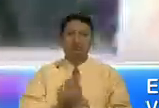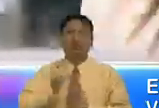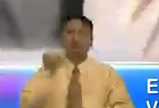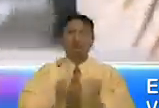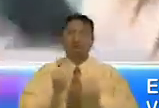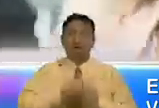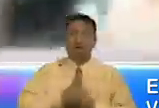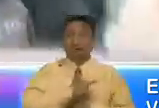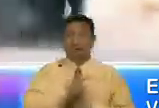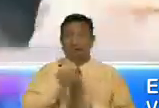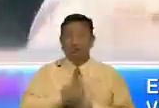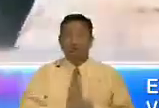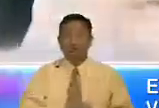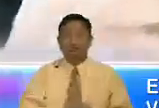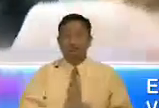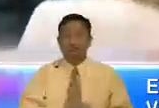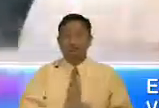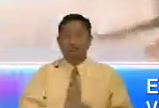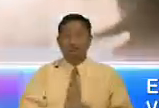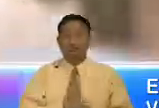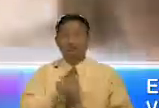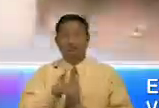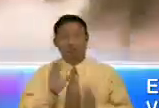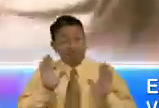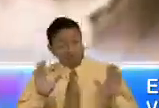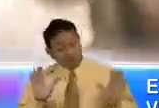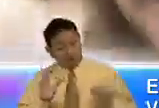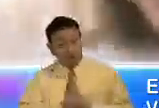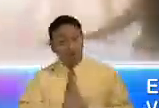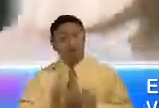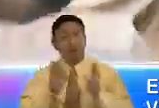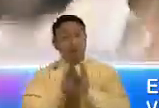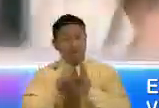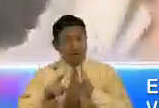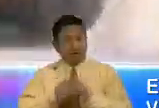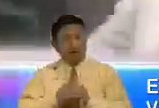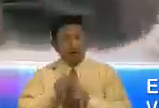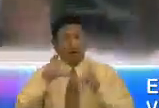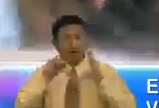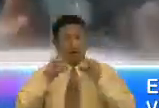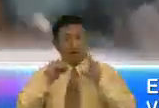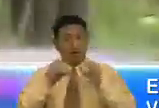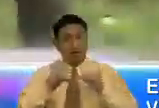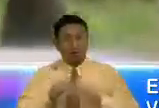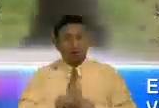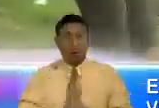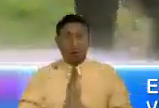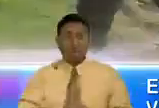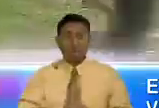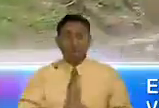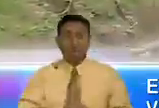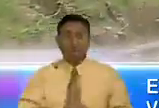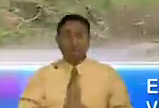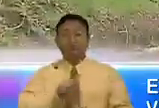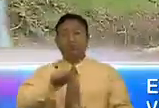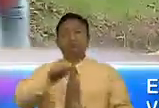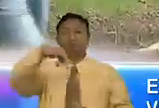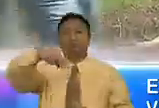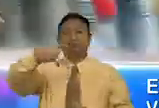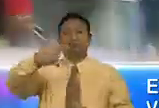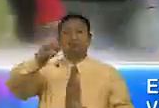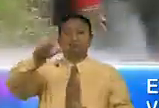forma escueta. No coma cuento que las redes sociales tergiversan muchas cosas. Fue la denuncia de Ángel Zagbay,